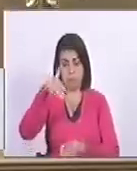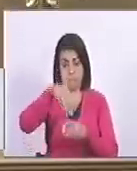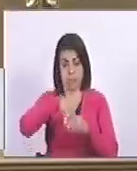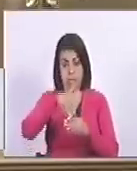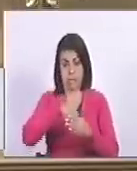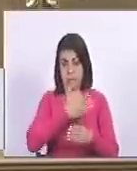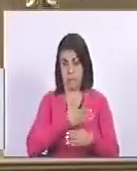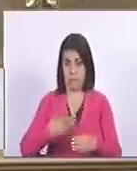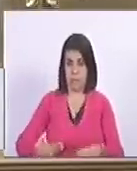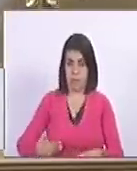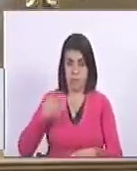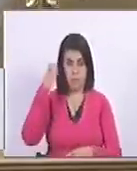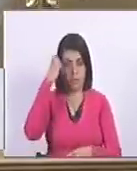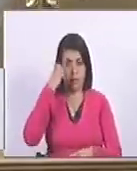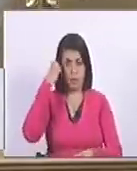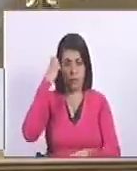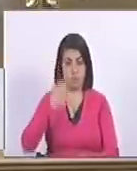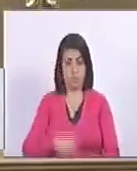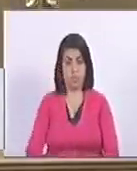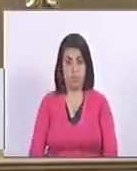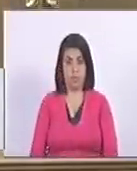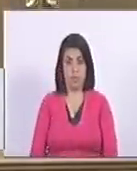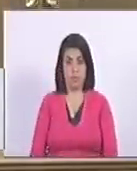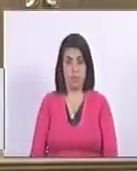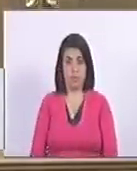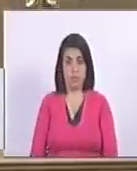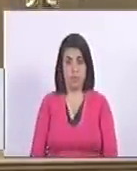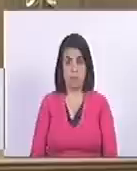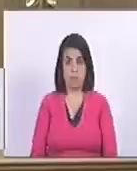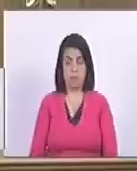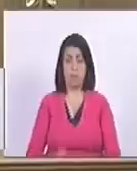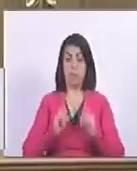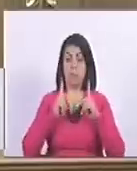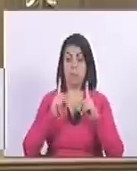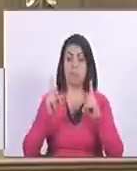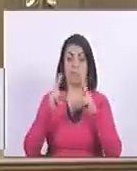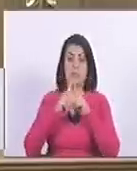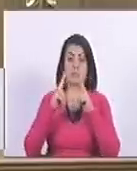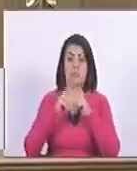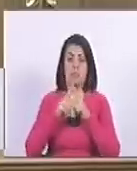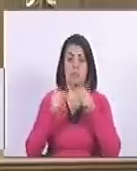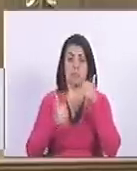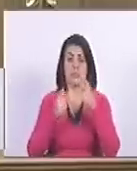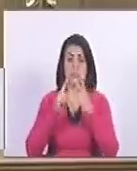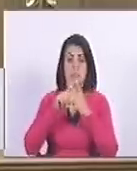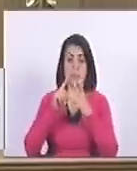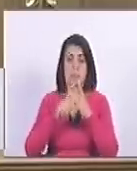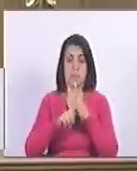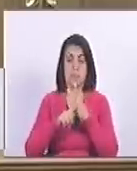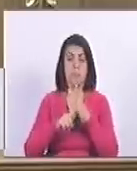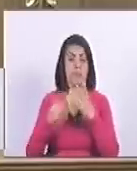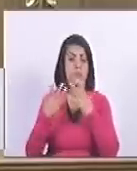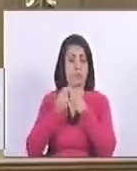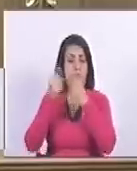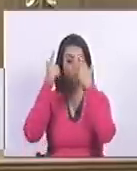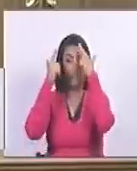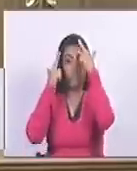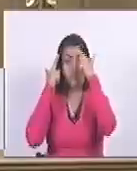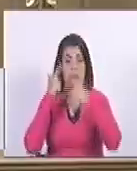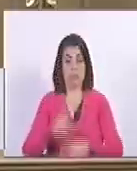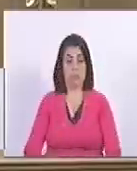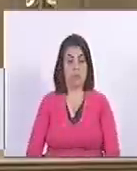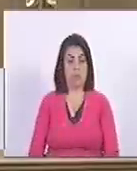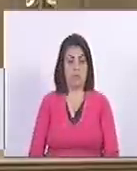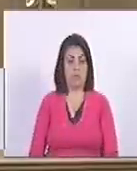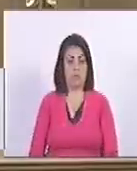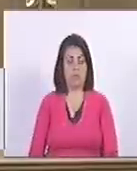varios presidentes de Europa, yo tuve la oportunidad de conocer a dos de ellos con mi comandante Chávez. De verdad que